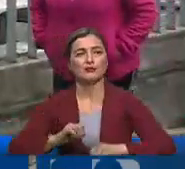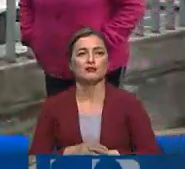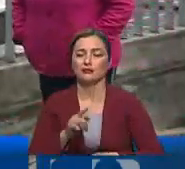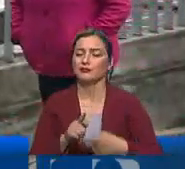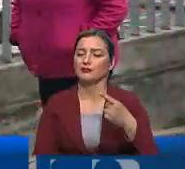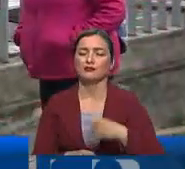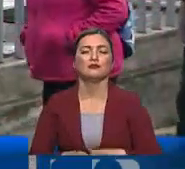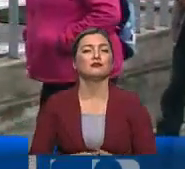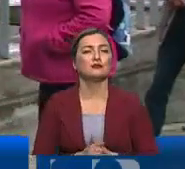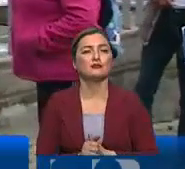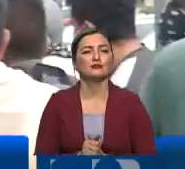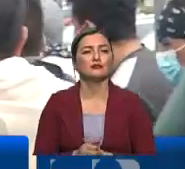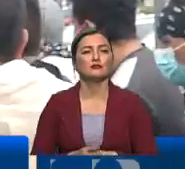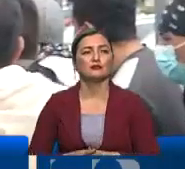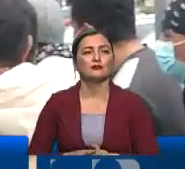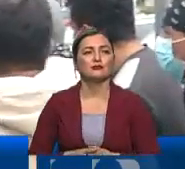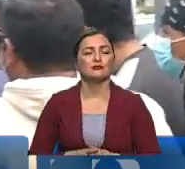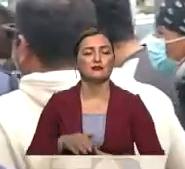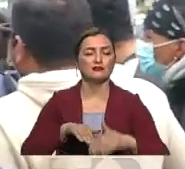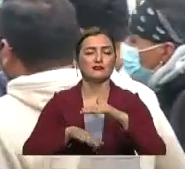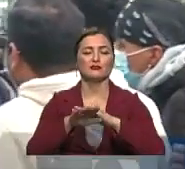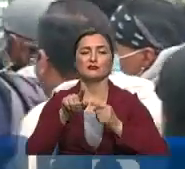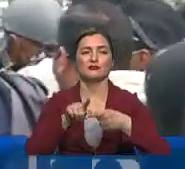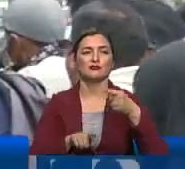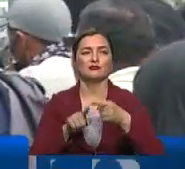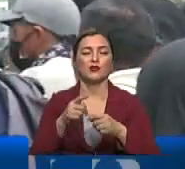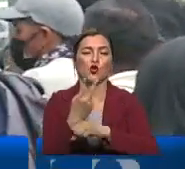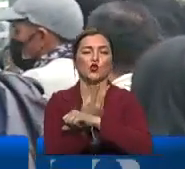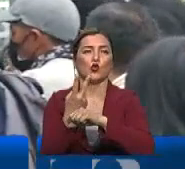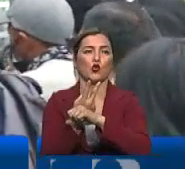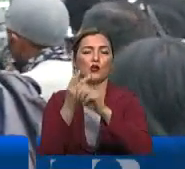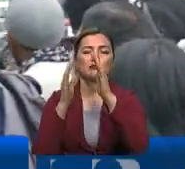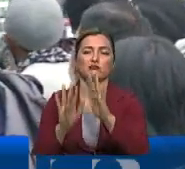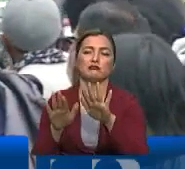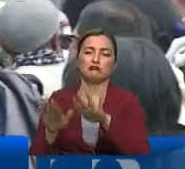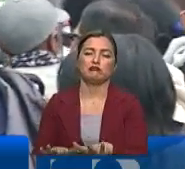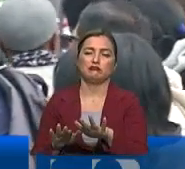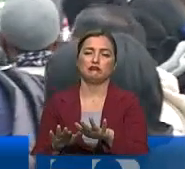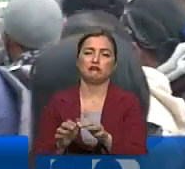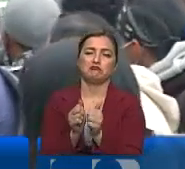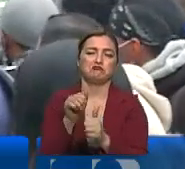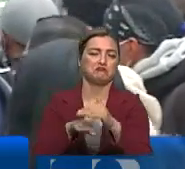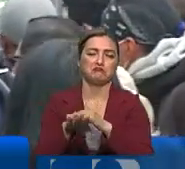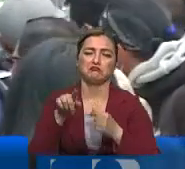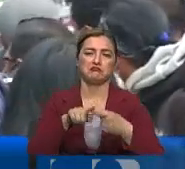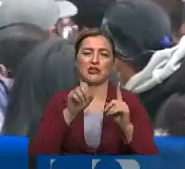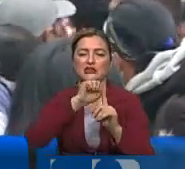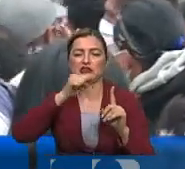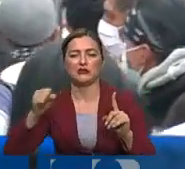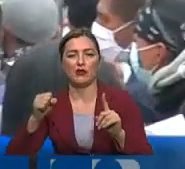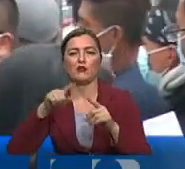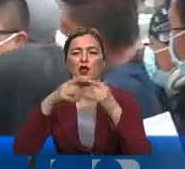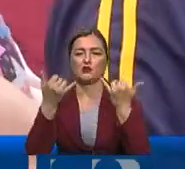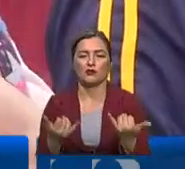no pudieron cumplir con su objetivo. No puedo ingresar aquí, estoy haciendo ya 2 horas la fila y no puedo pasar. Dicen que no hay sistema, que no